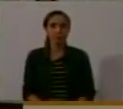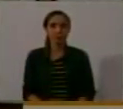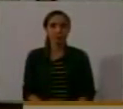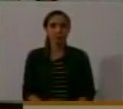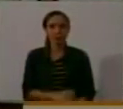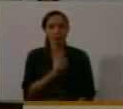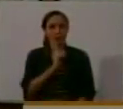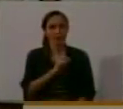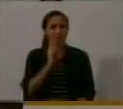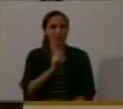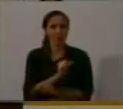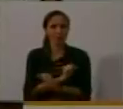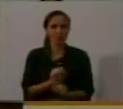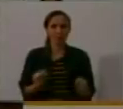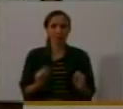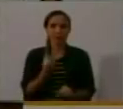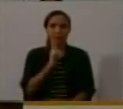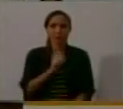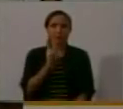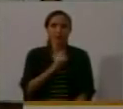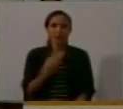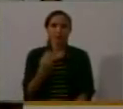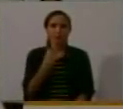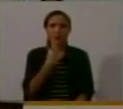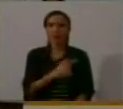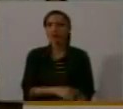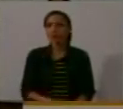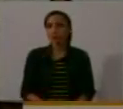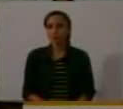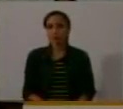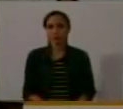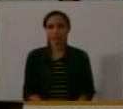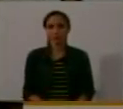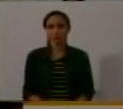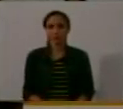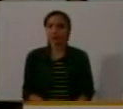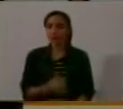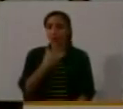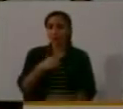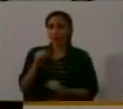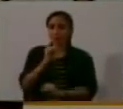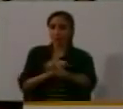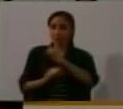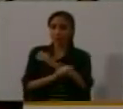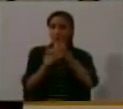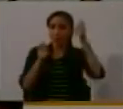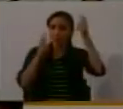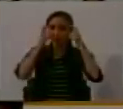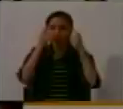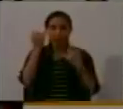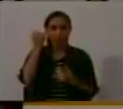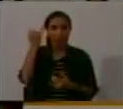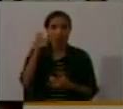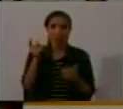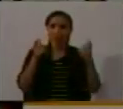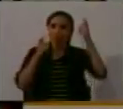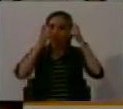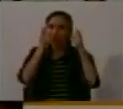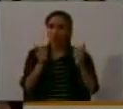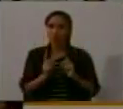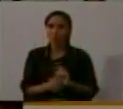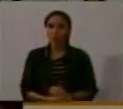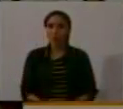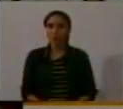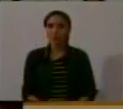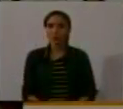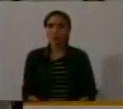Mentirosa, ¿vale? ¿Cómo va a utilizar la figura? Ya no defiende el legado de Chávez. No, no. Ya ella es